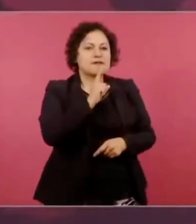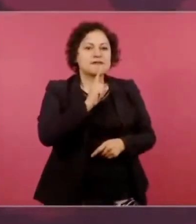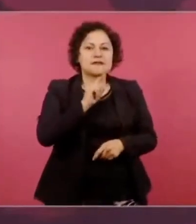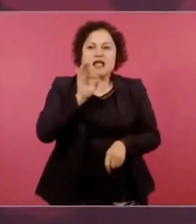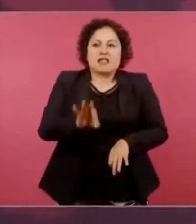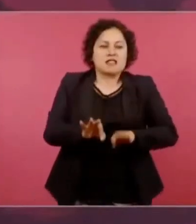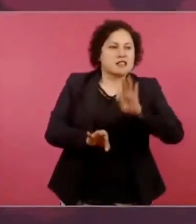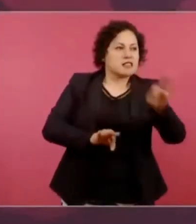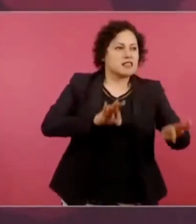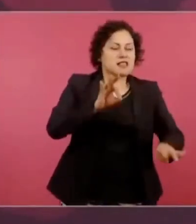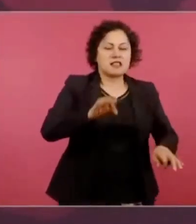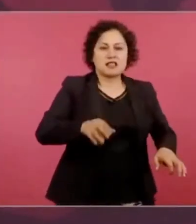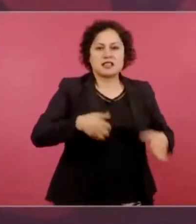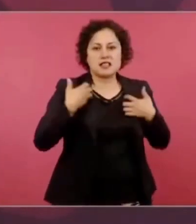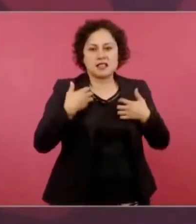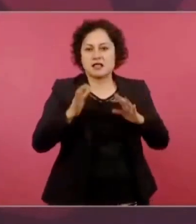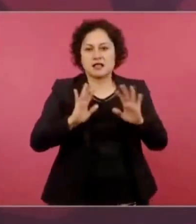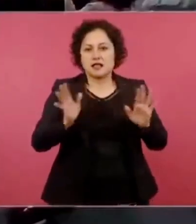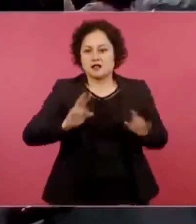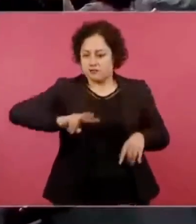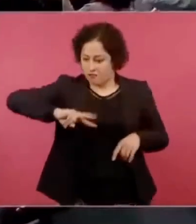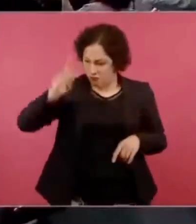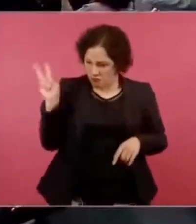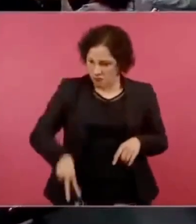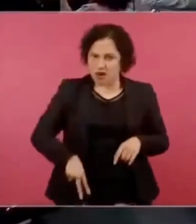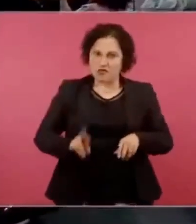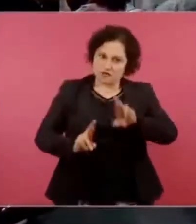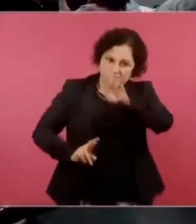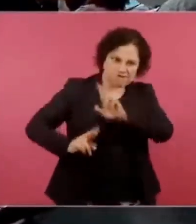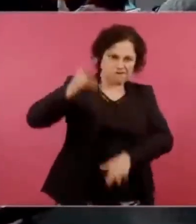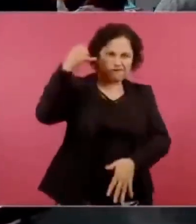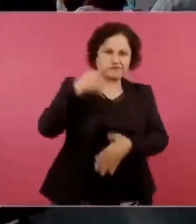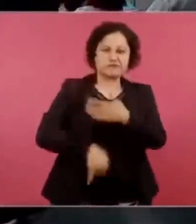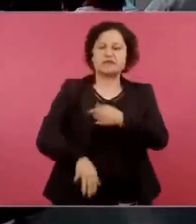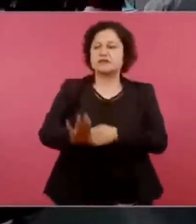voy porque si no, Presidente, no nada voy más. a estar con los presidentes.